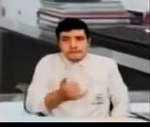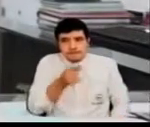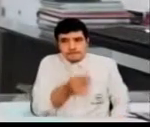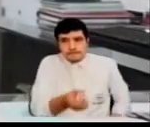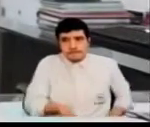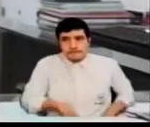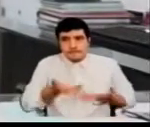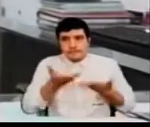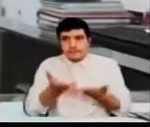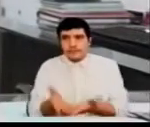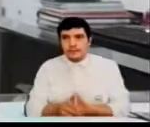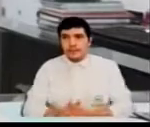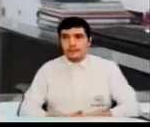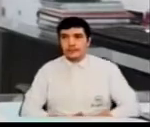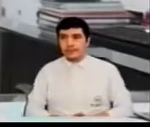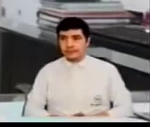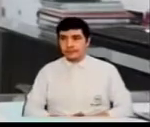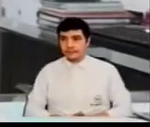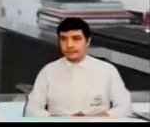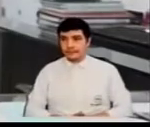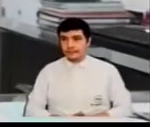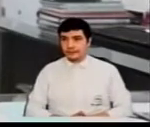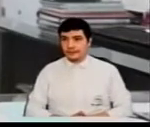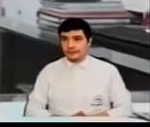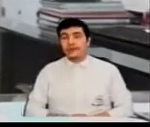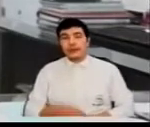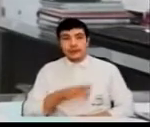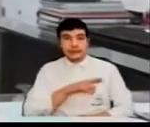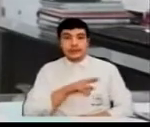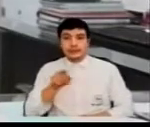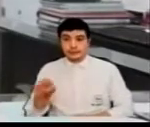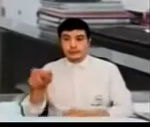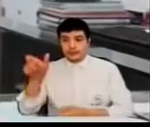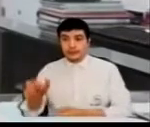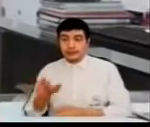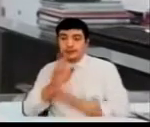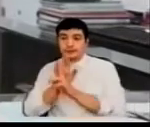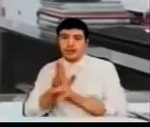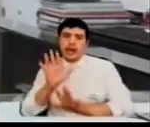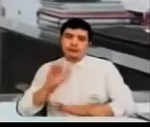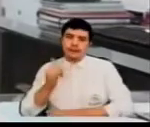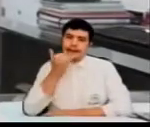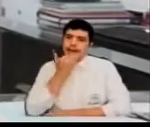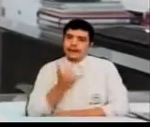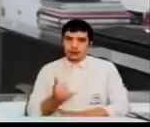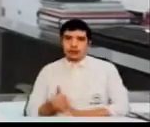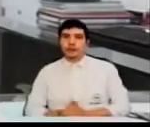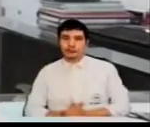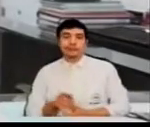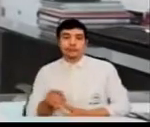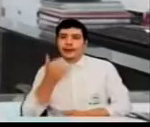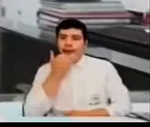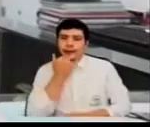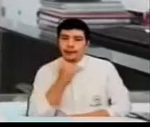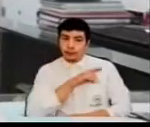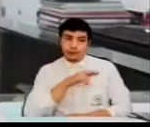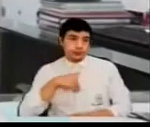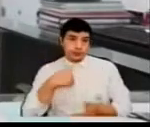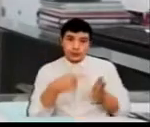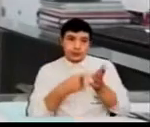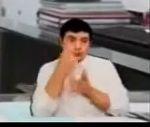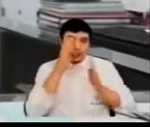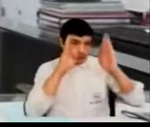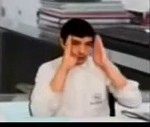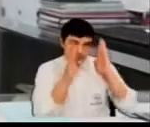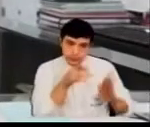actores involucrados, proveedores, interventoría y rectora de este plantel. Que pudimos verificar los hechos puestos en